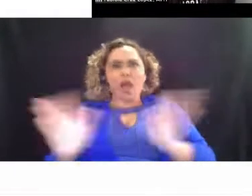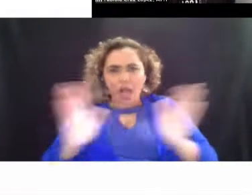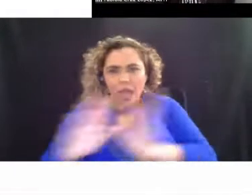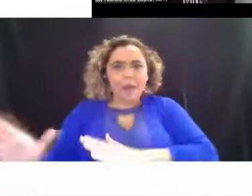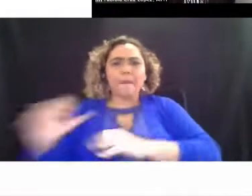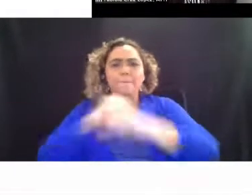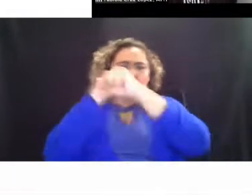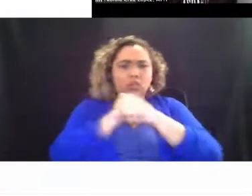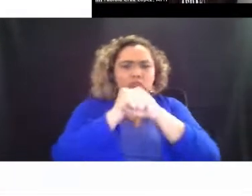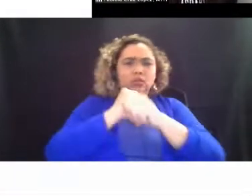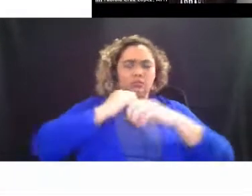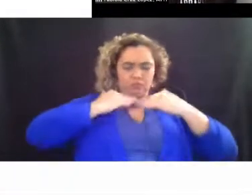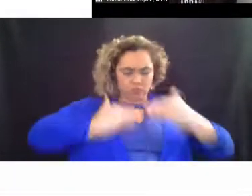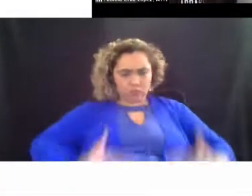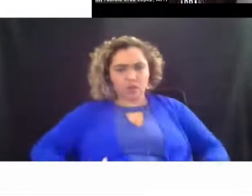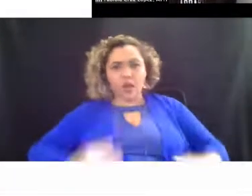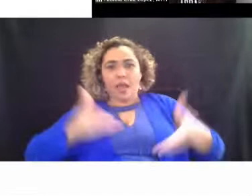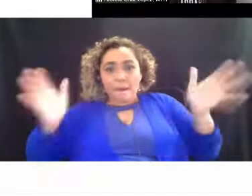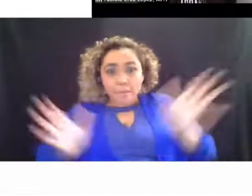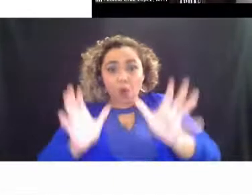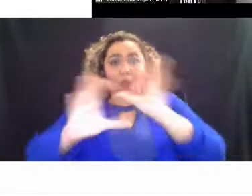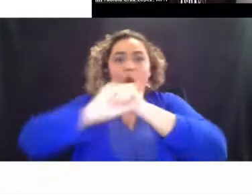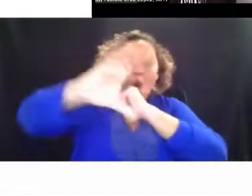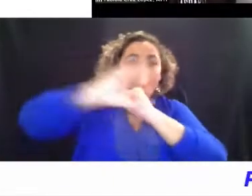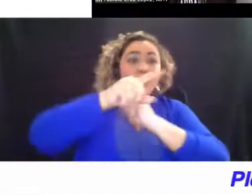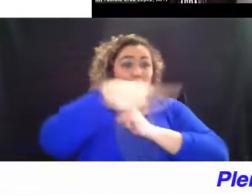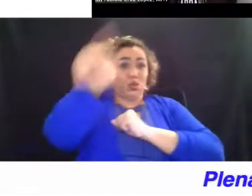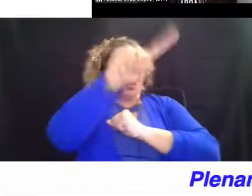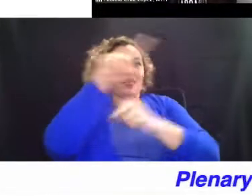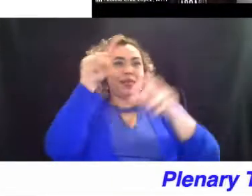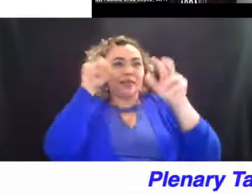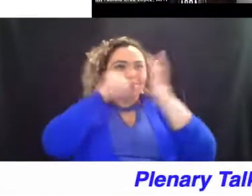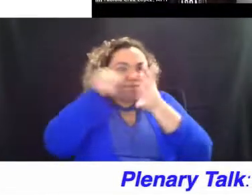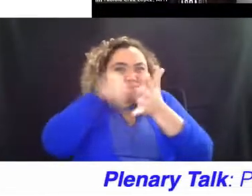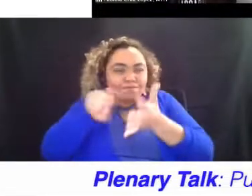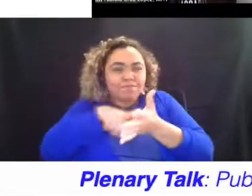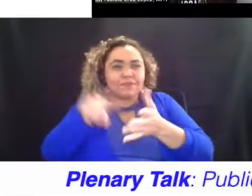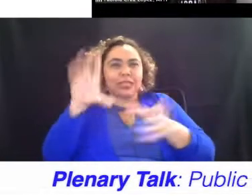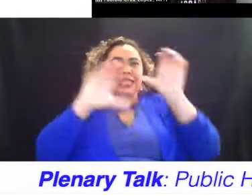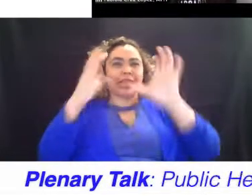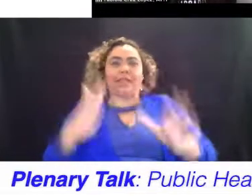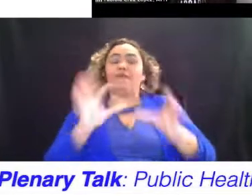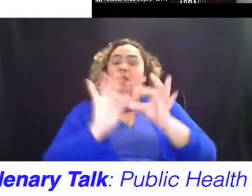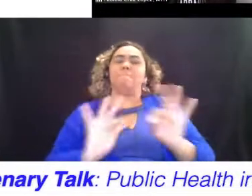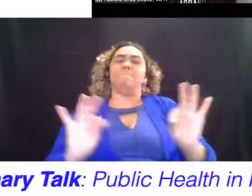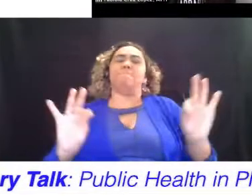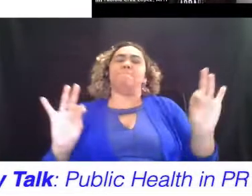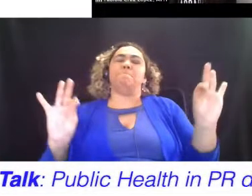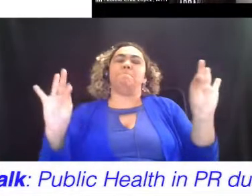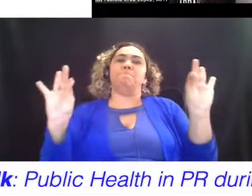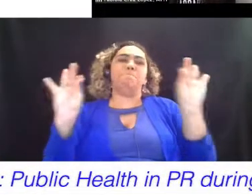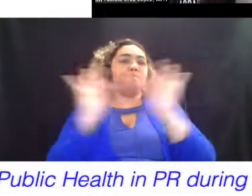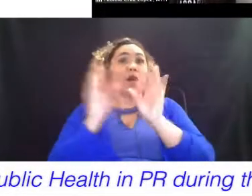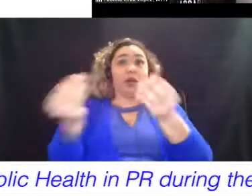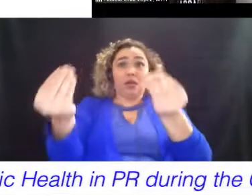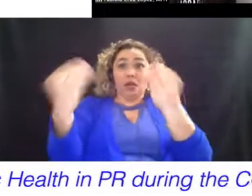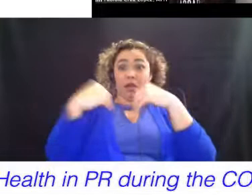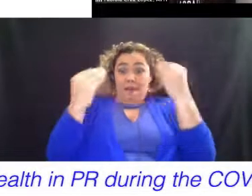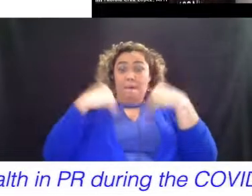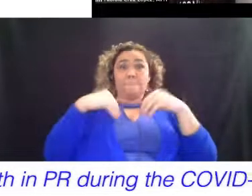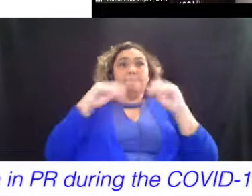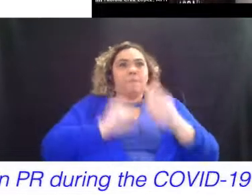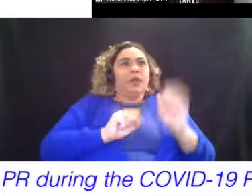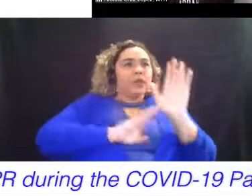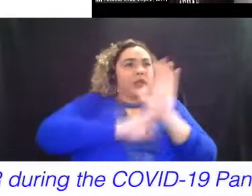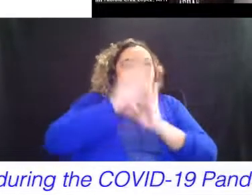promoción, la investigación. Aquí están ustedes, los científicos. La investigación es muy importante. Es la base para que nosotros podamos desarrollar